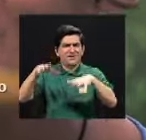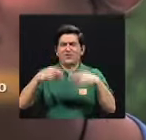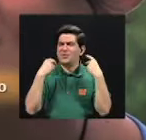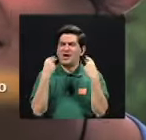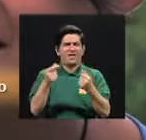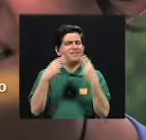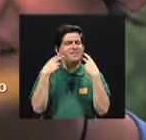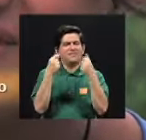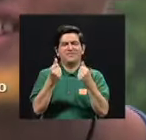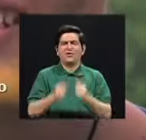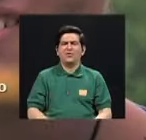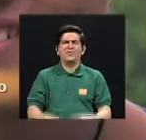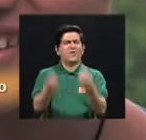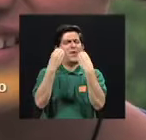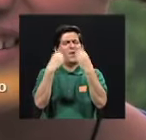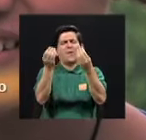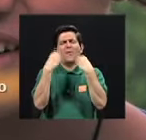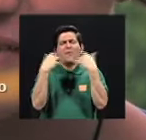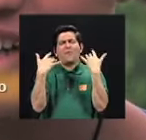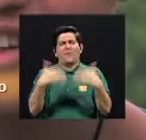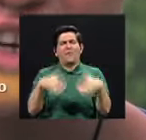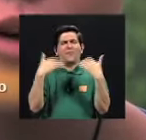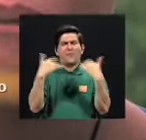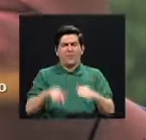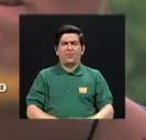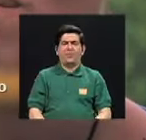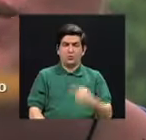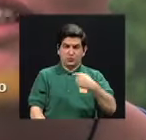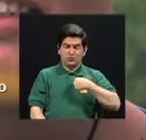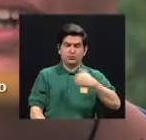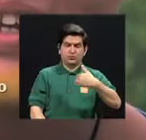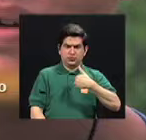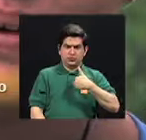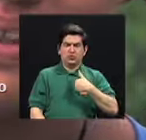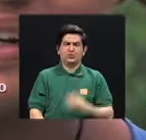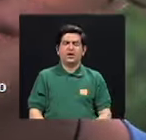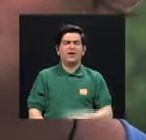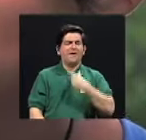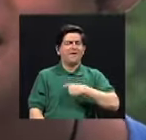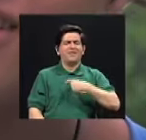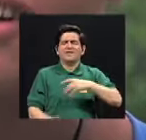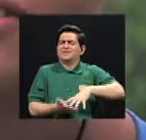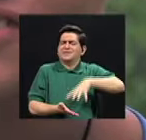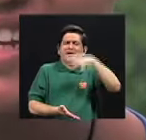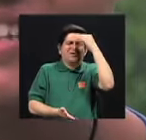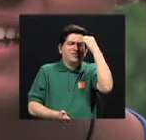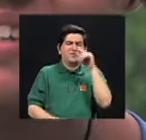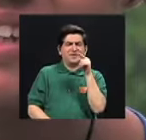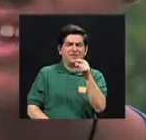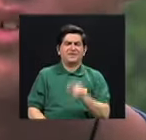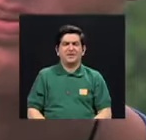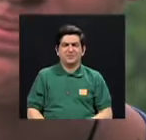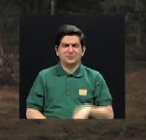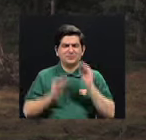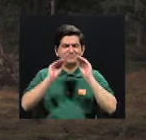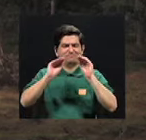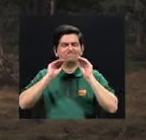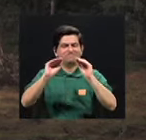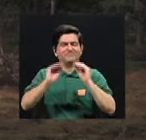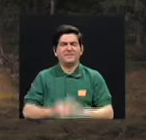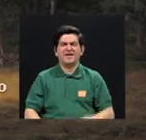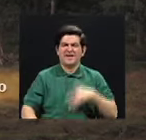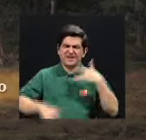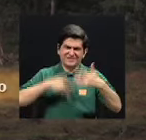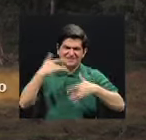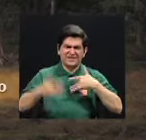muy rápido y los enseñen muchas cosas, lo cual yo tengo muchas ganas de aprender demasiado de lo que ustedes están enseñando.